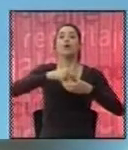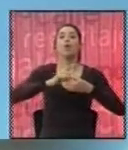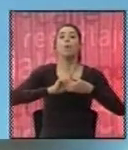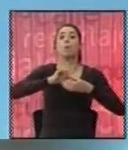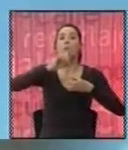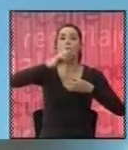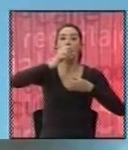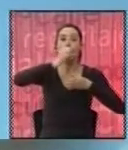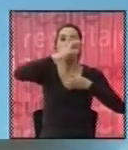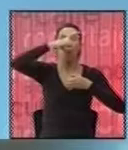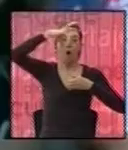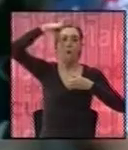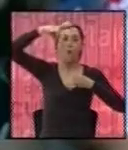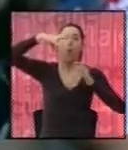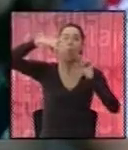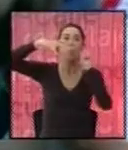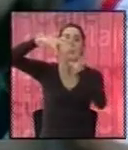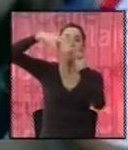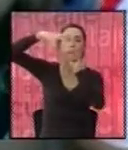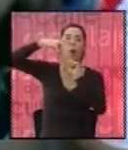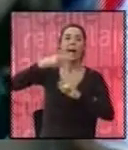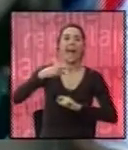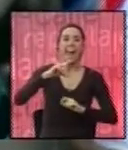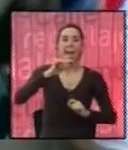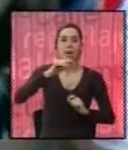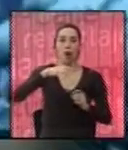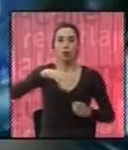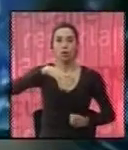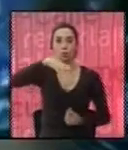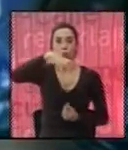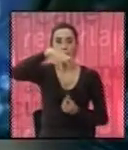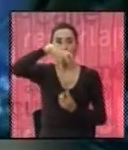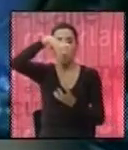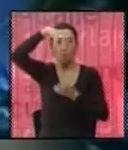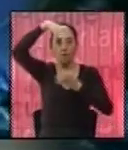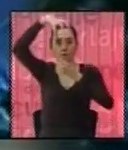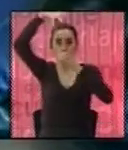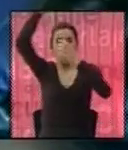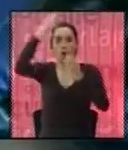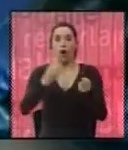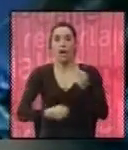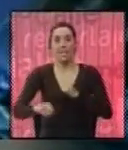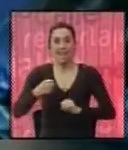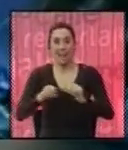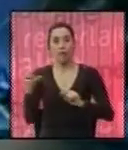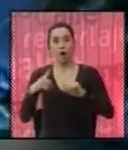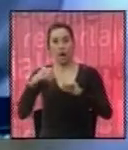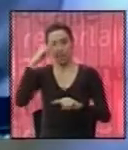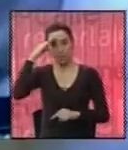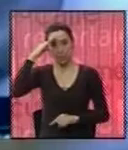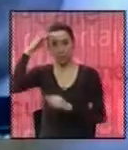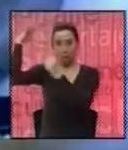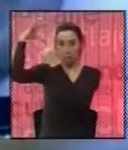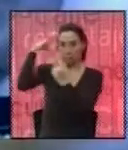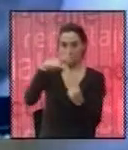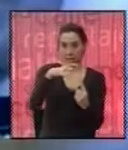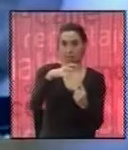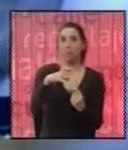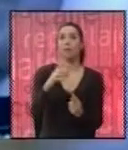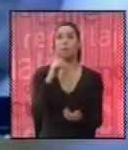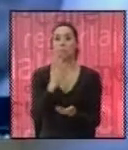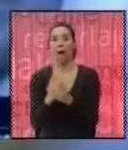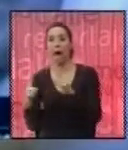la ayuda de un globo de helio. El nerviosismo estaba latente a pesar que el ex militar y paracaidista contó con